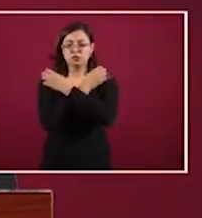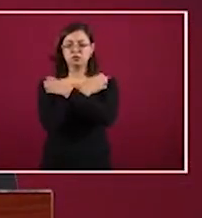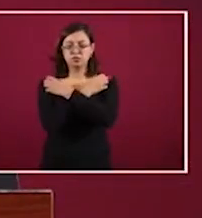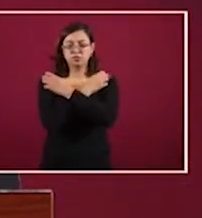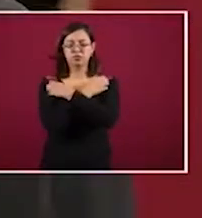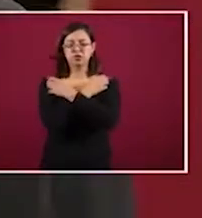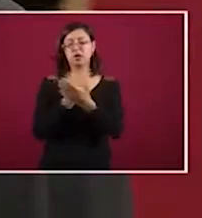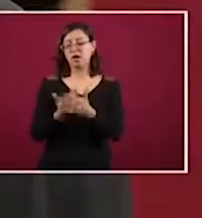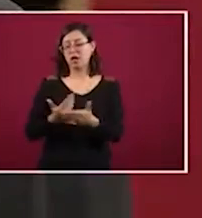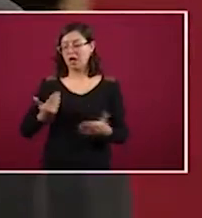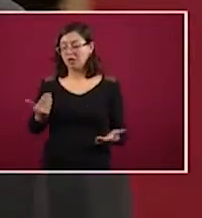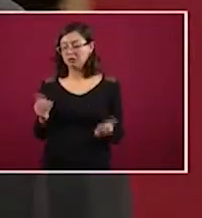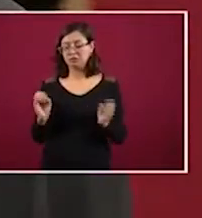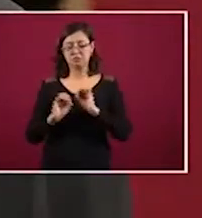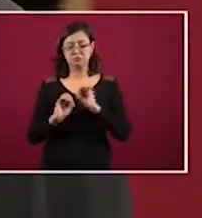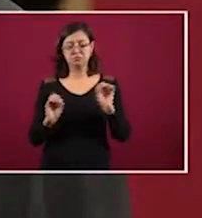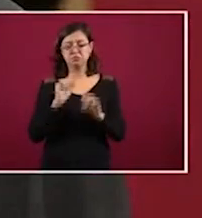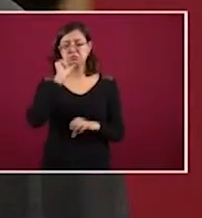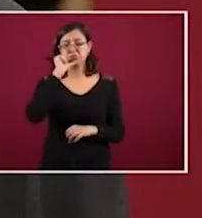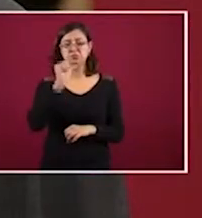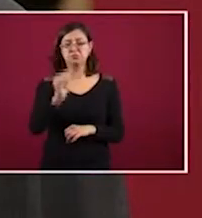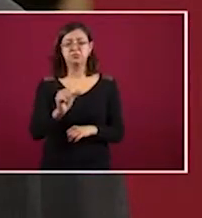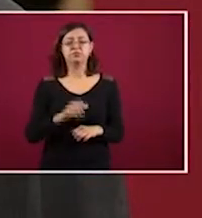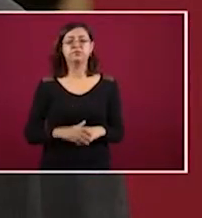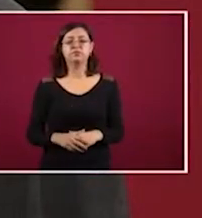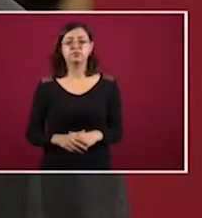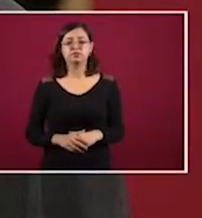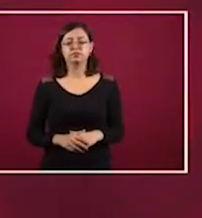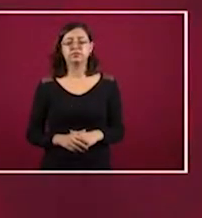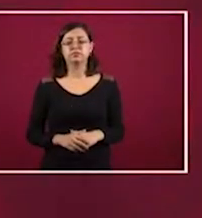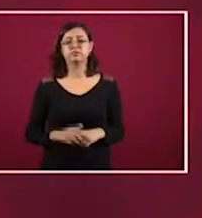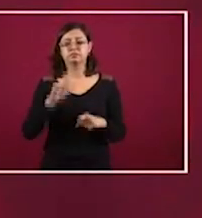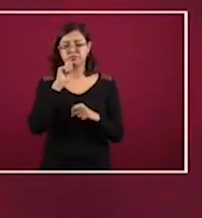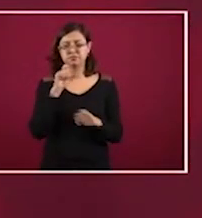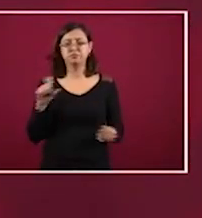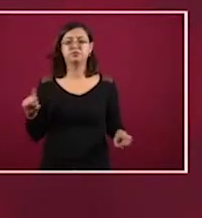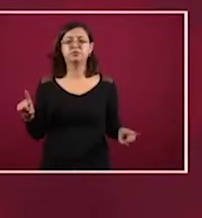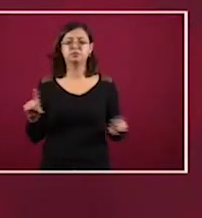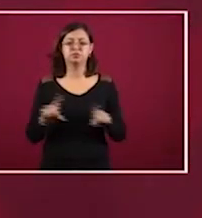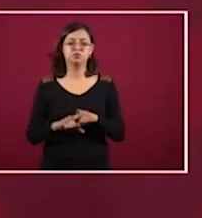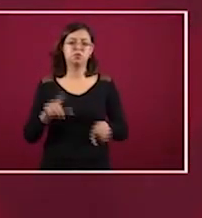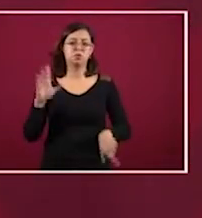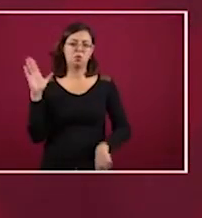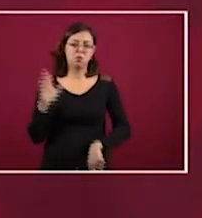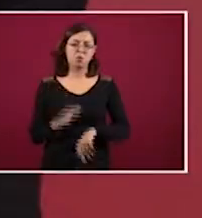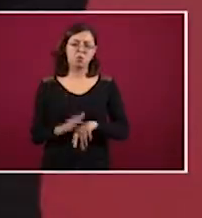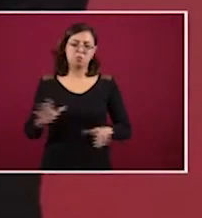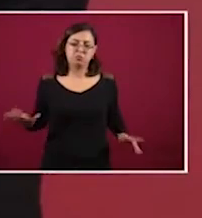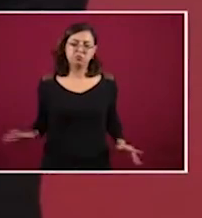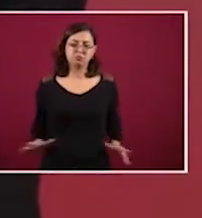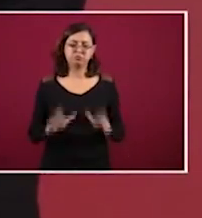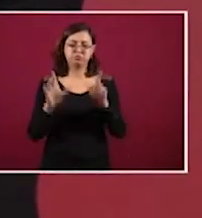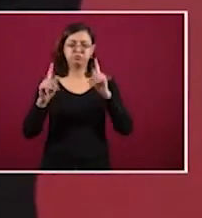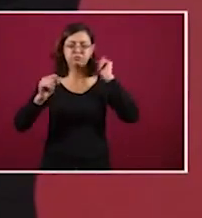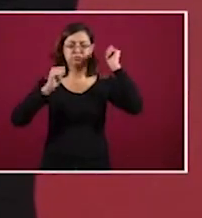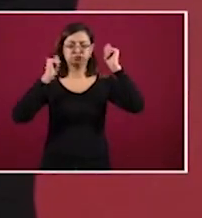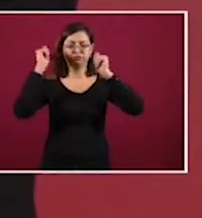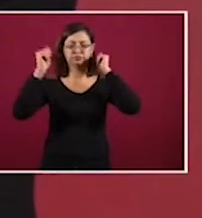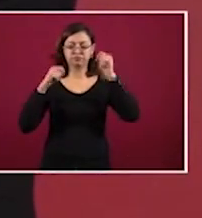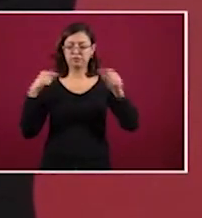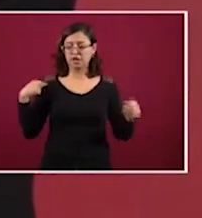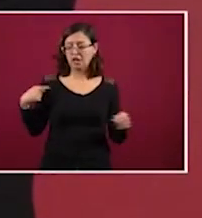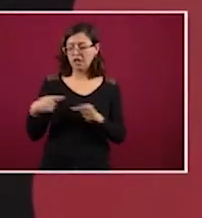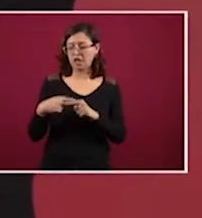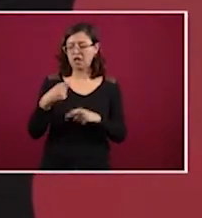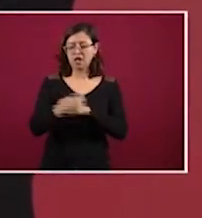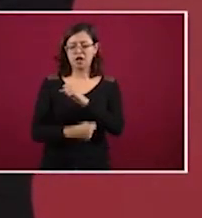principio del programa no se contemplaban, y con un mayor impulso al turismo. En este año,